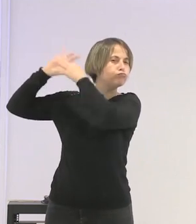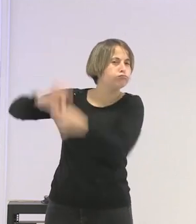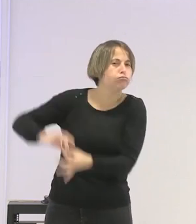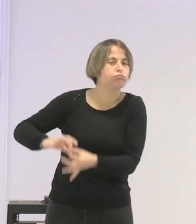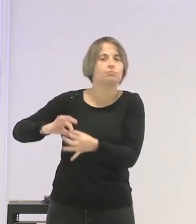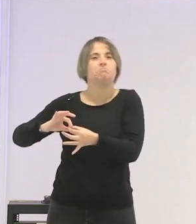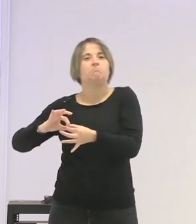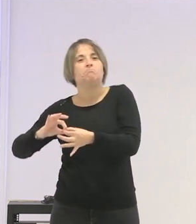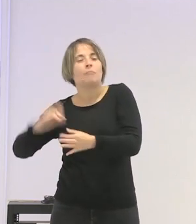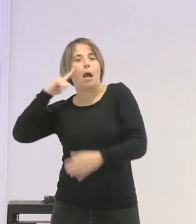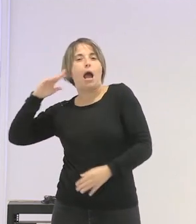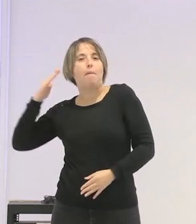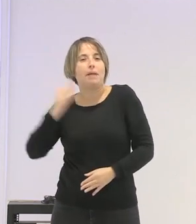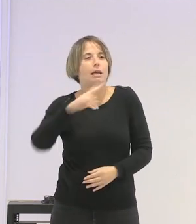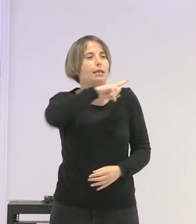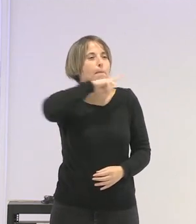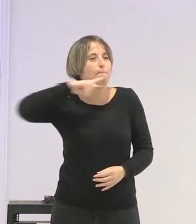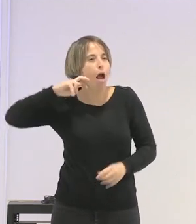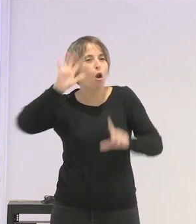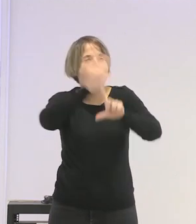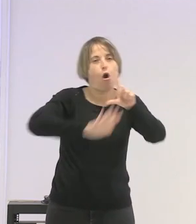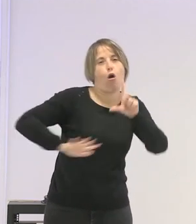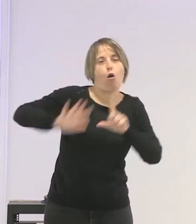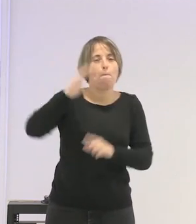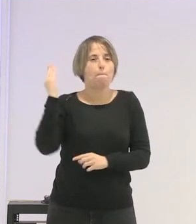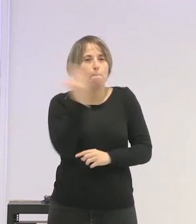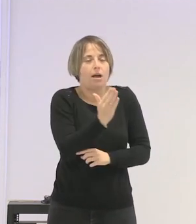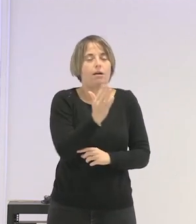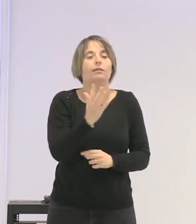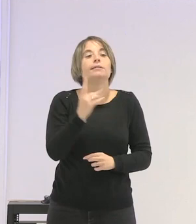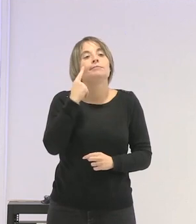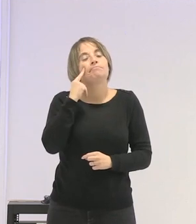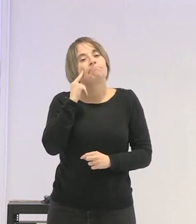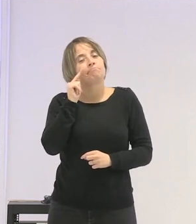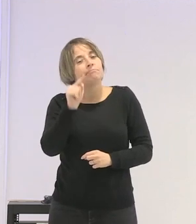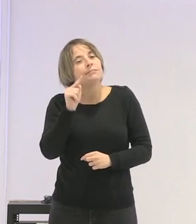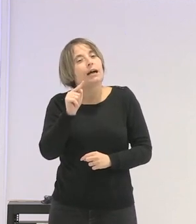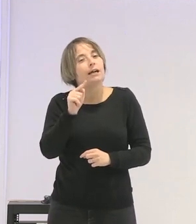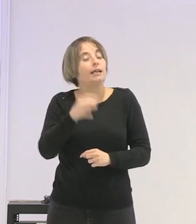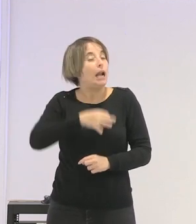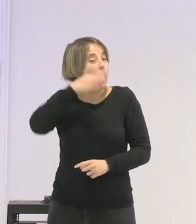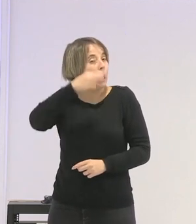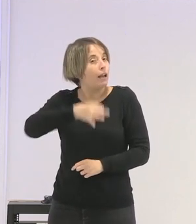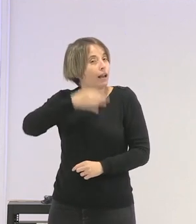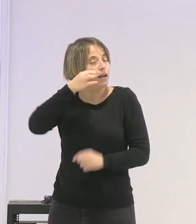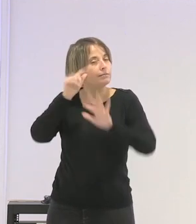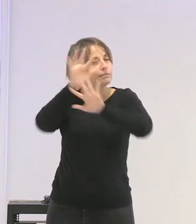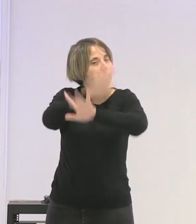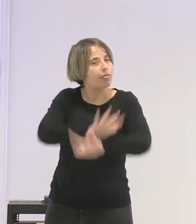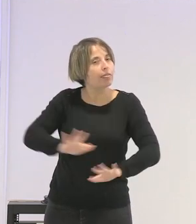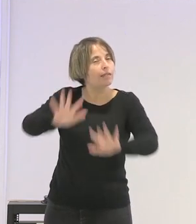alguna manera amenazaría los valores occidentales, y precisamente lo hacen para,